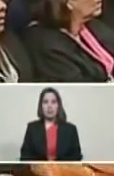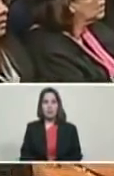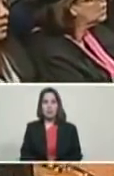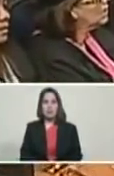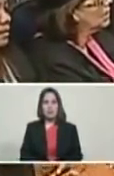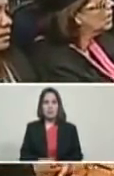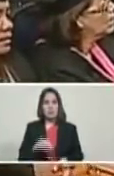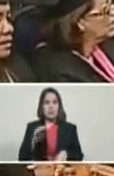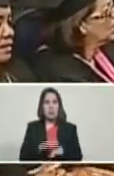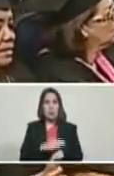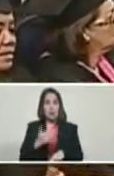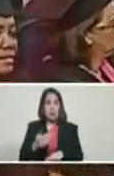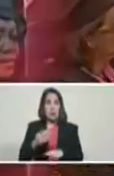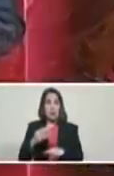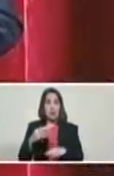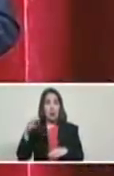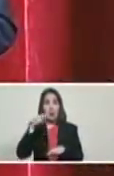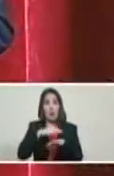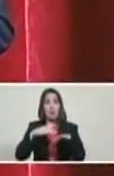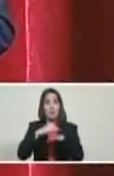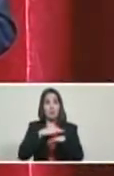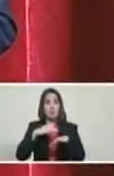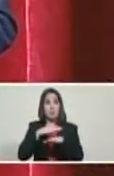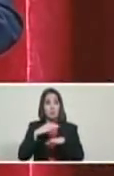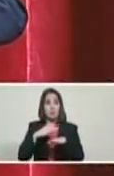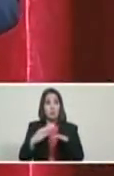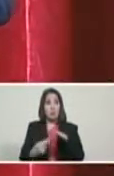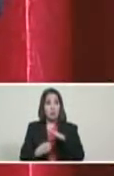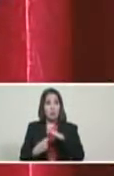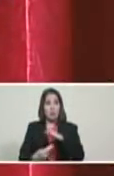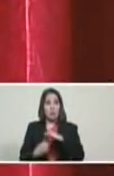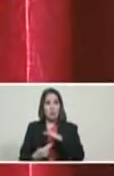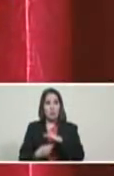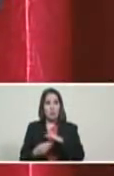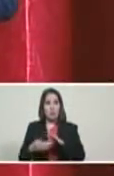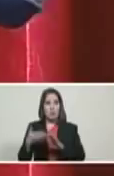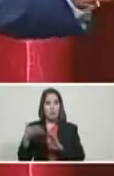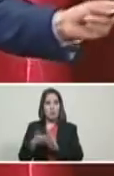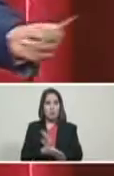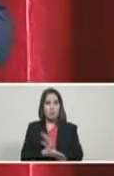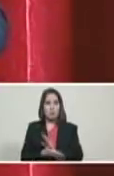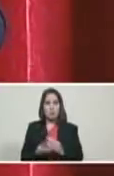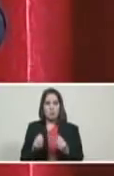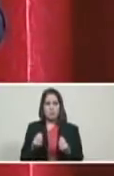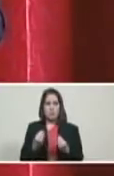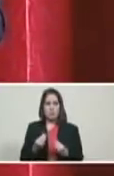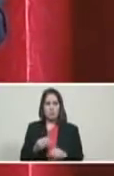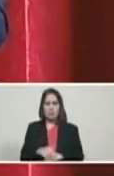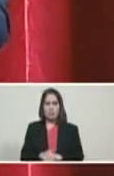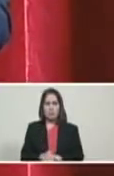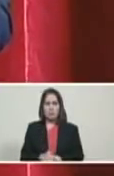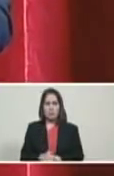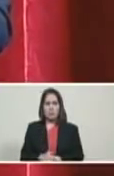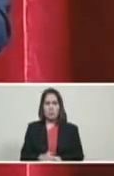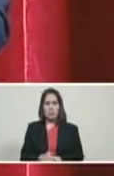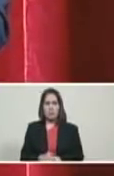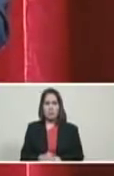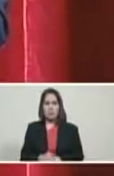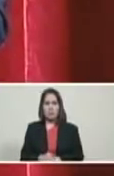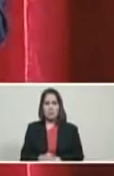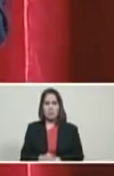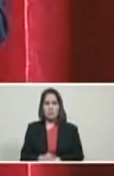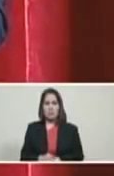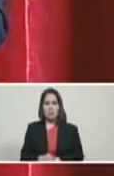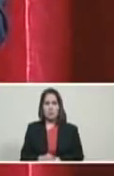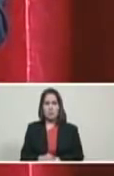Porque la misión Robinson 1 debe mantenerse para que nunca haya una regresión. ¿Ustedes saben